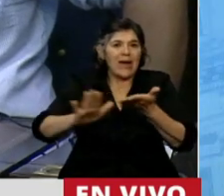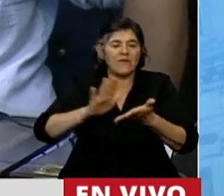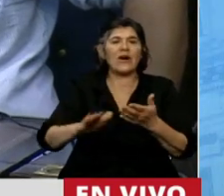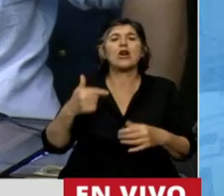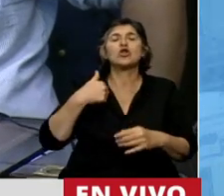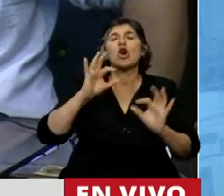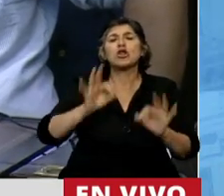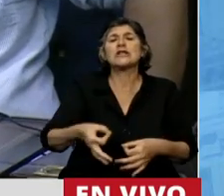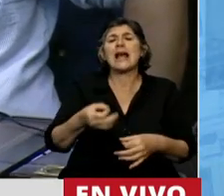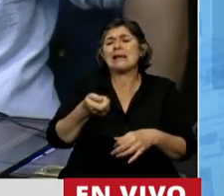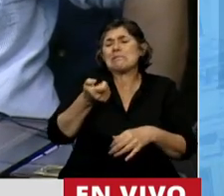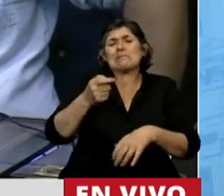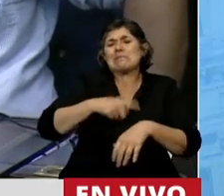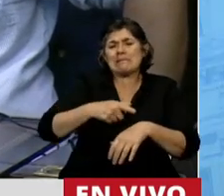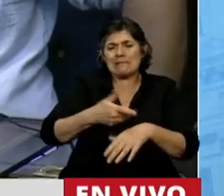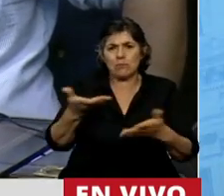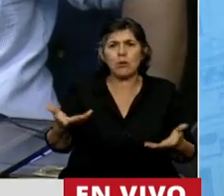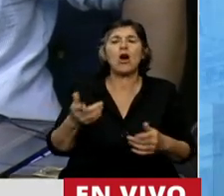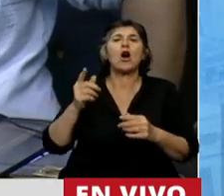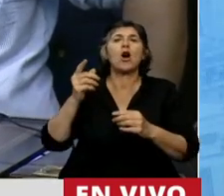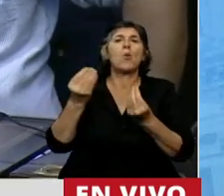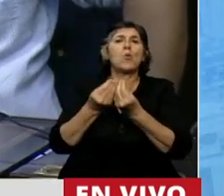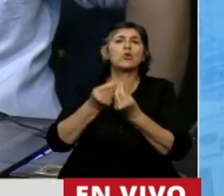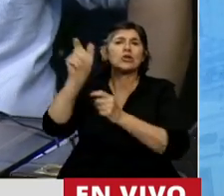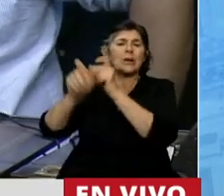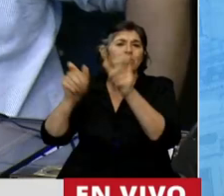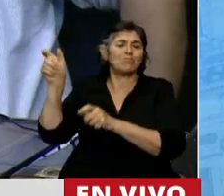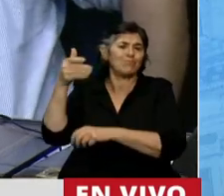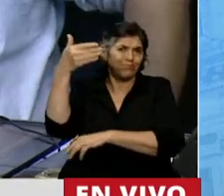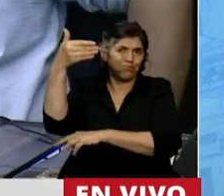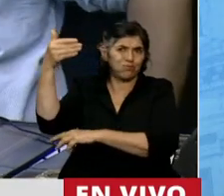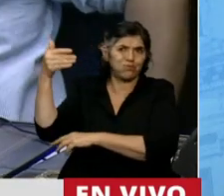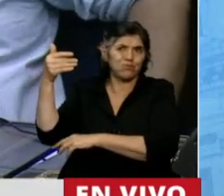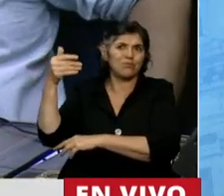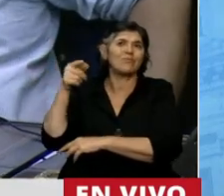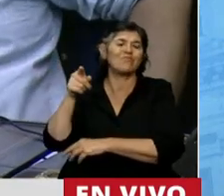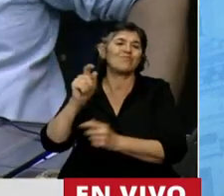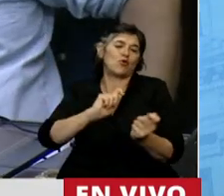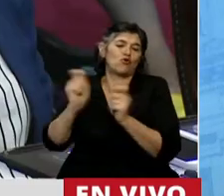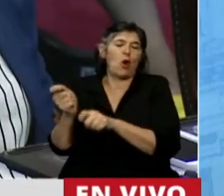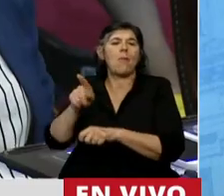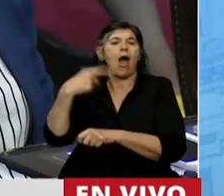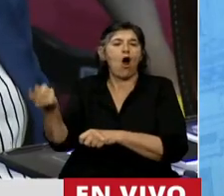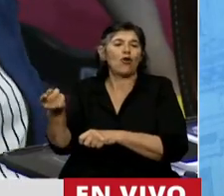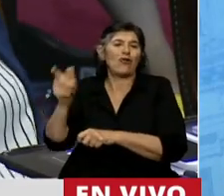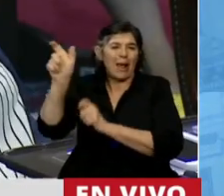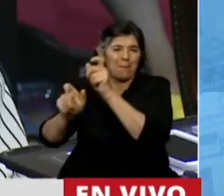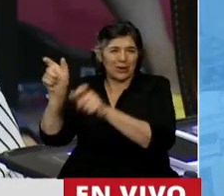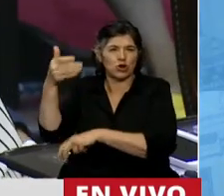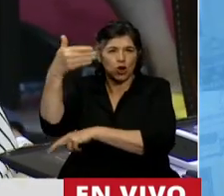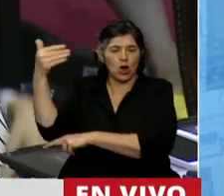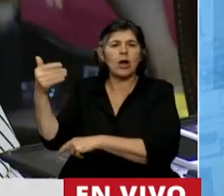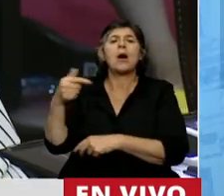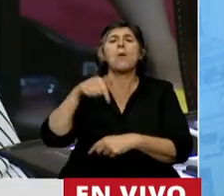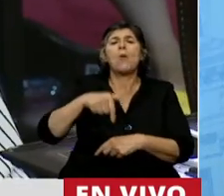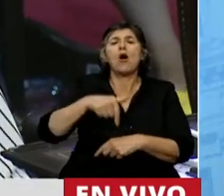poco tiempo y yo sé que muchos de los oradores este han dejado de lugar porque fue una jornada intensiva pero sí que es una